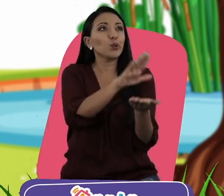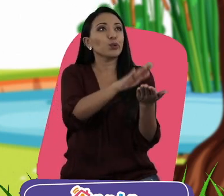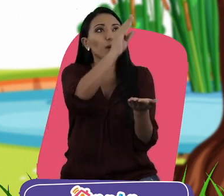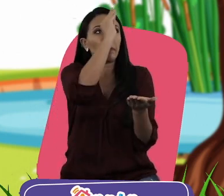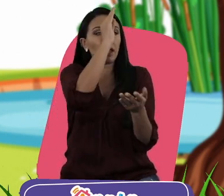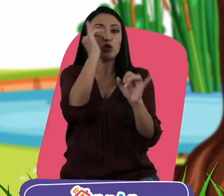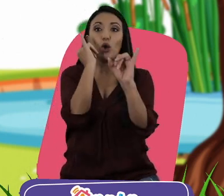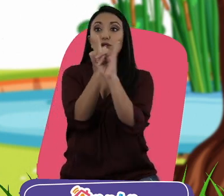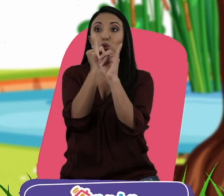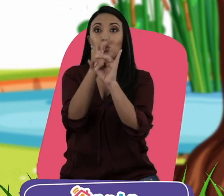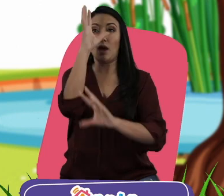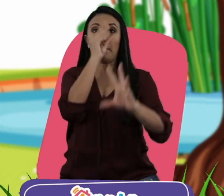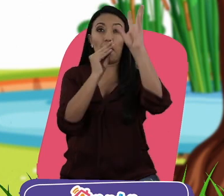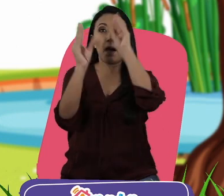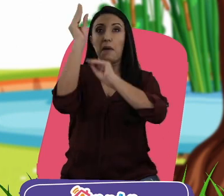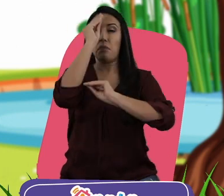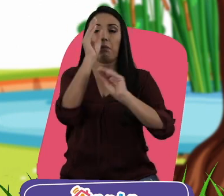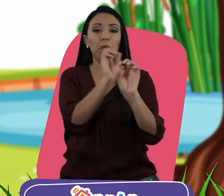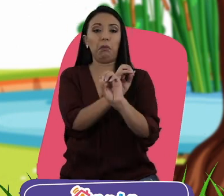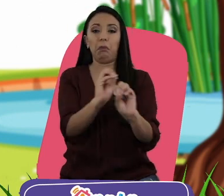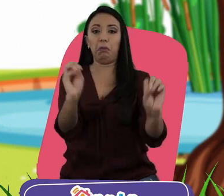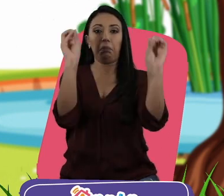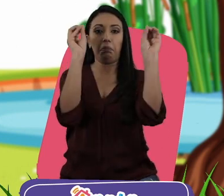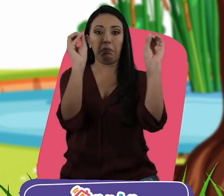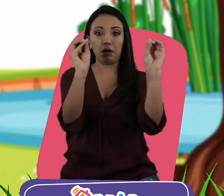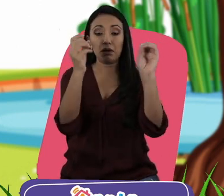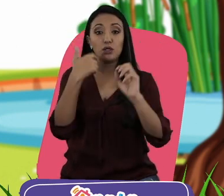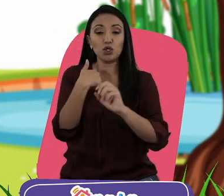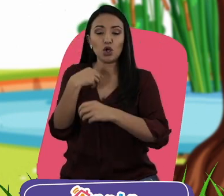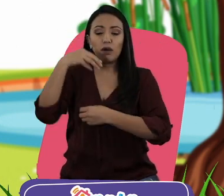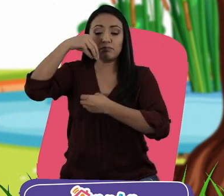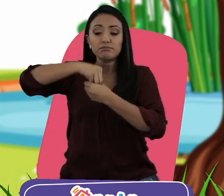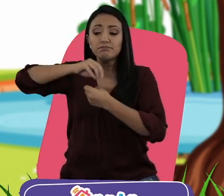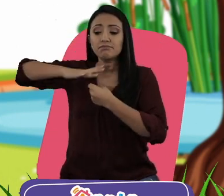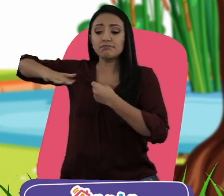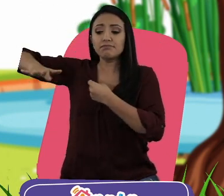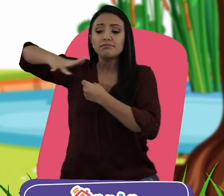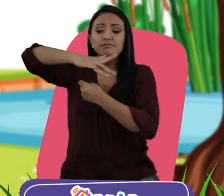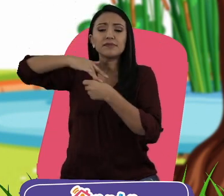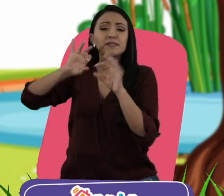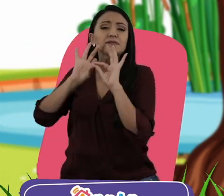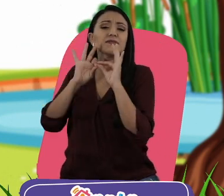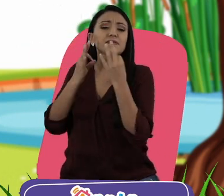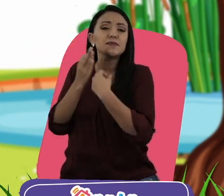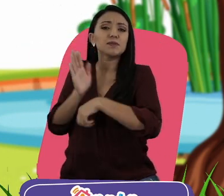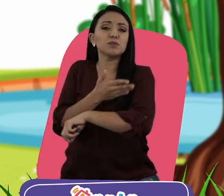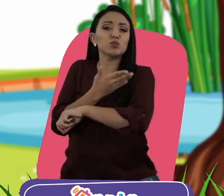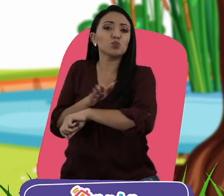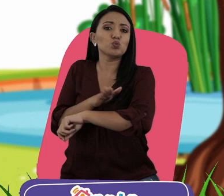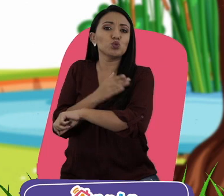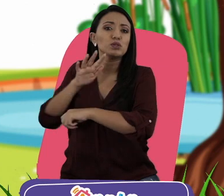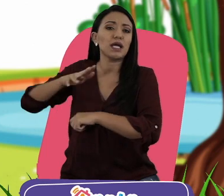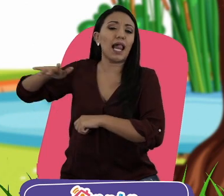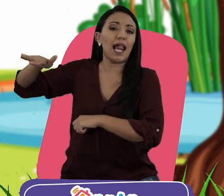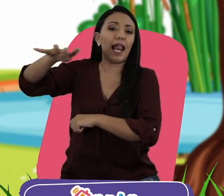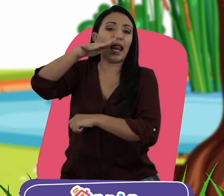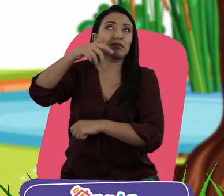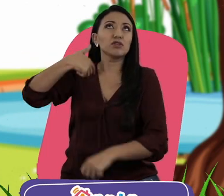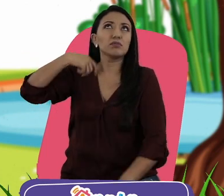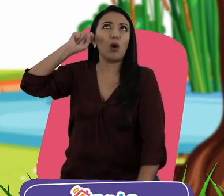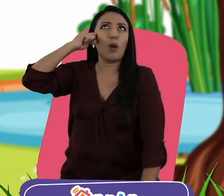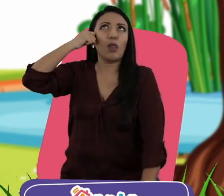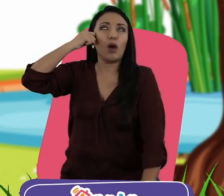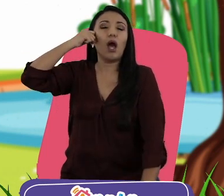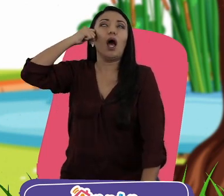fui a una institución especializada, simplemente la música ha estado en mi entorno desde el momento que nací, creo yo. Desde que me